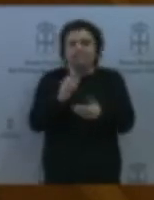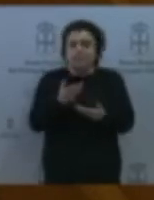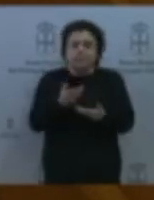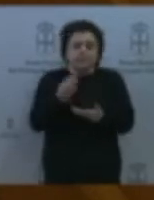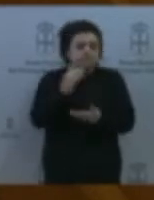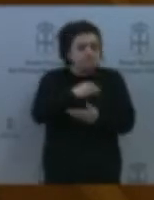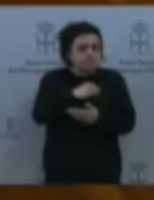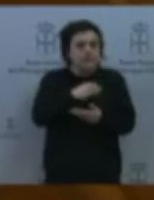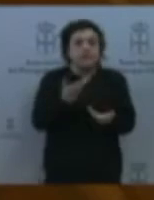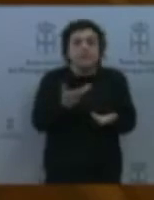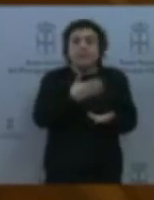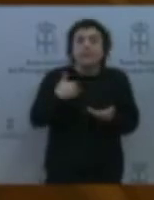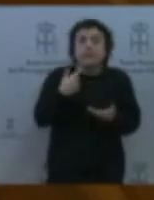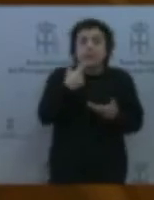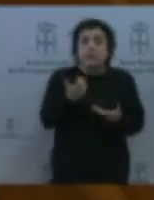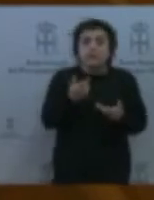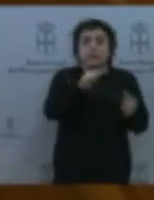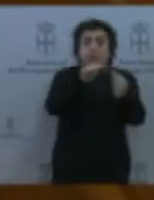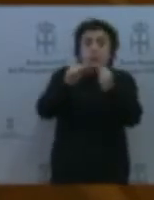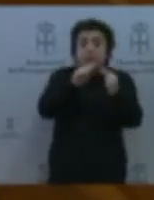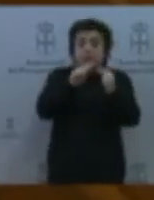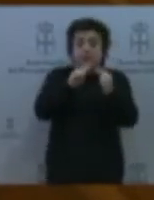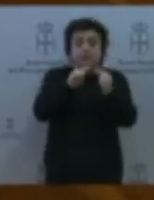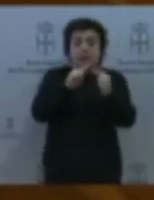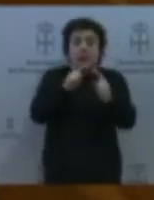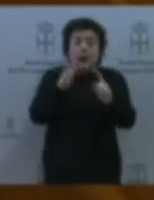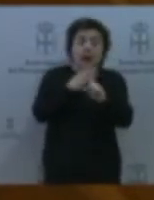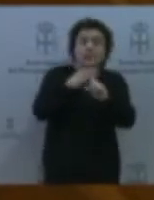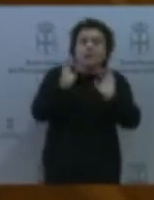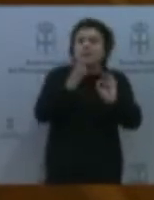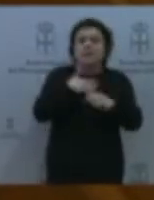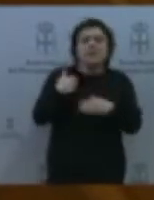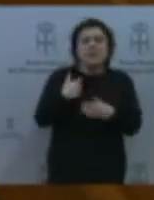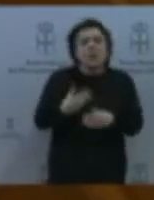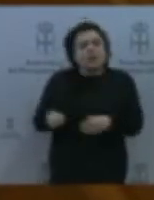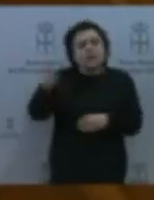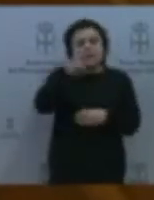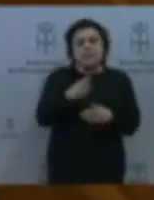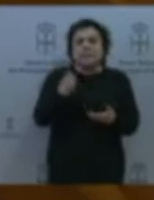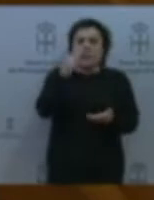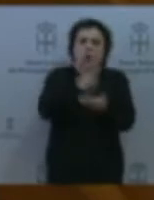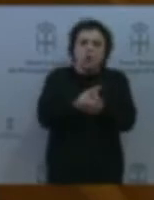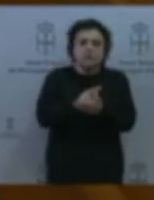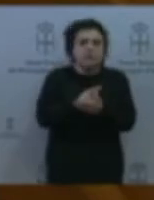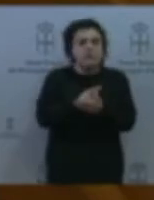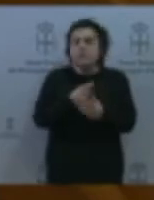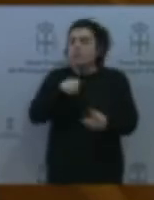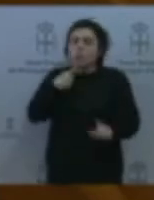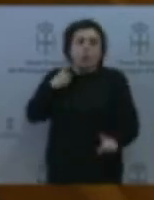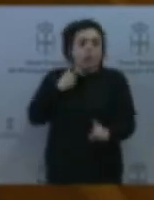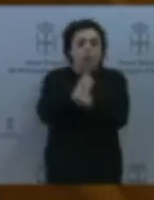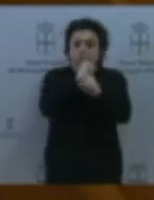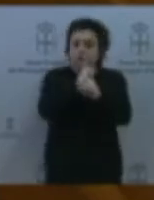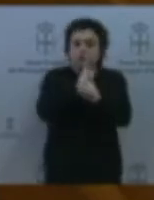en relación a la violencia. Quiero reiterar nuevamente mi condena total y absoluta a cualquier tipo de violencia que se cometa, porque